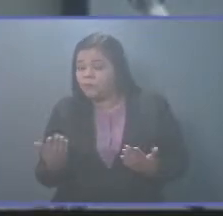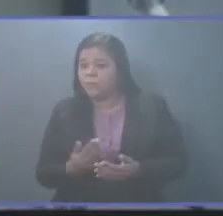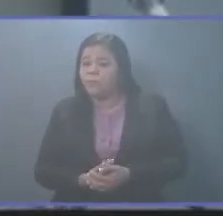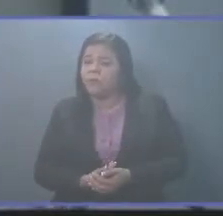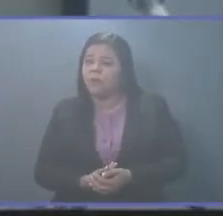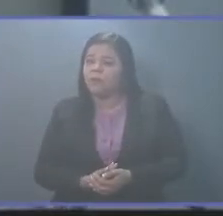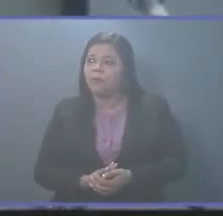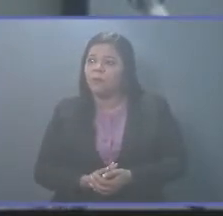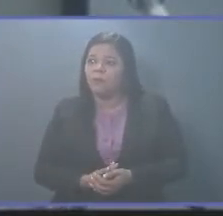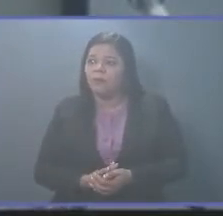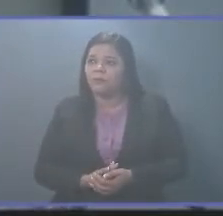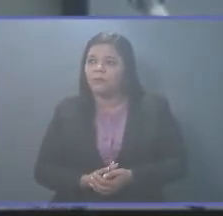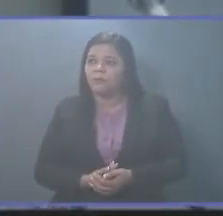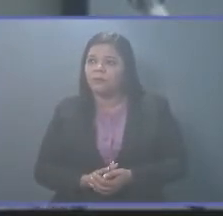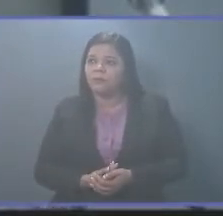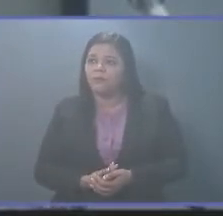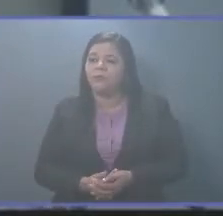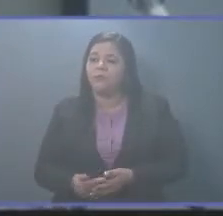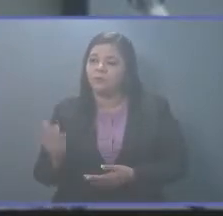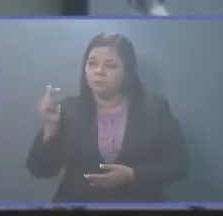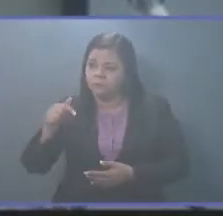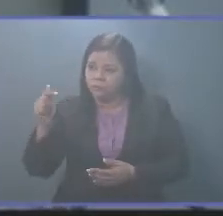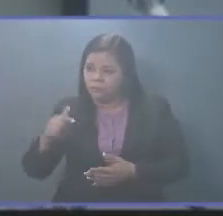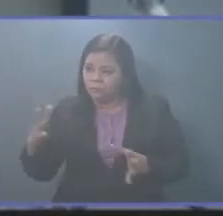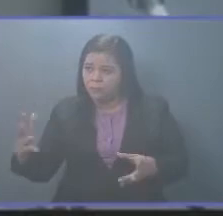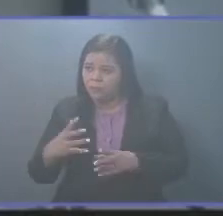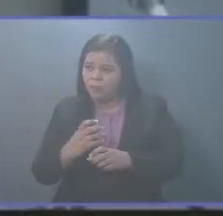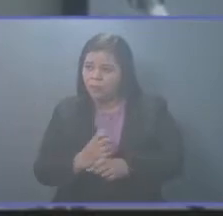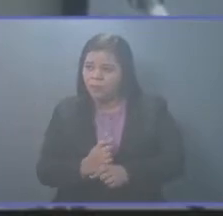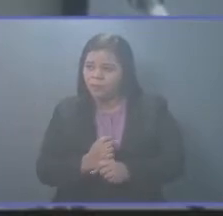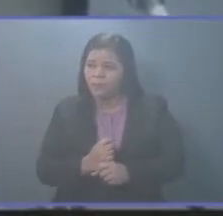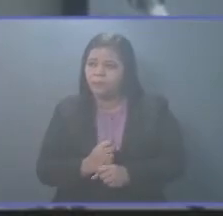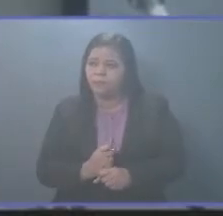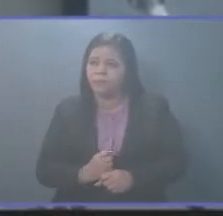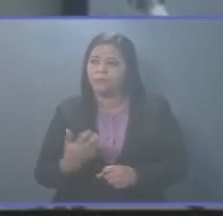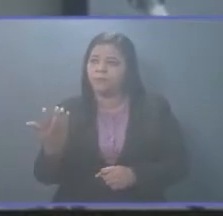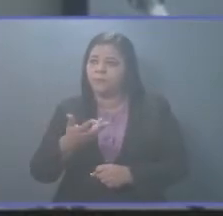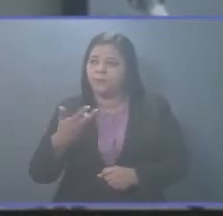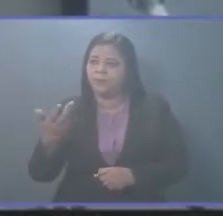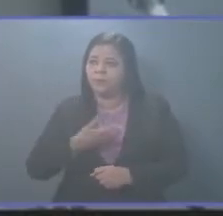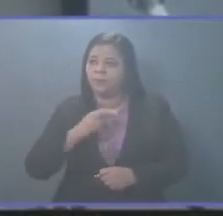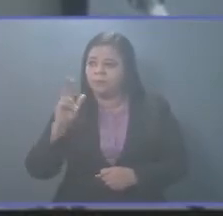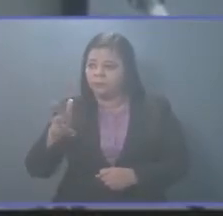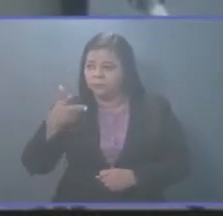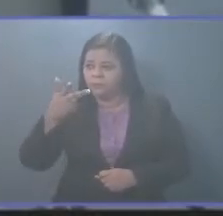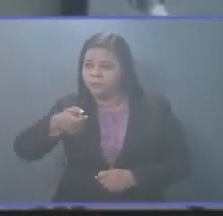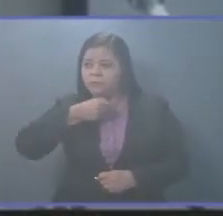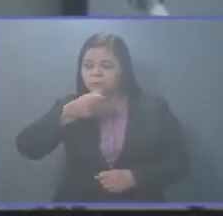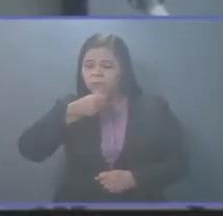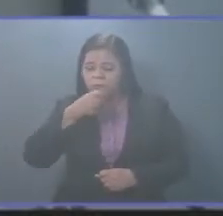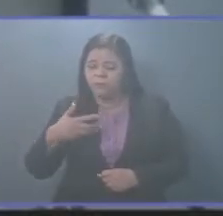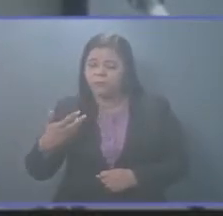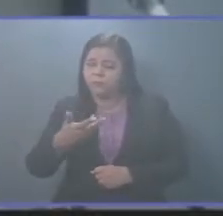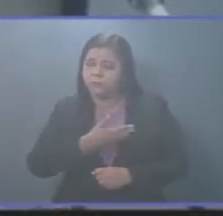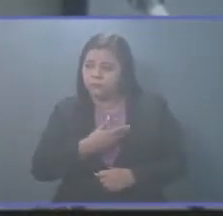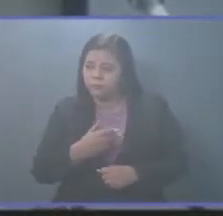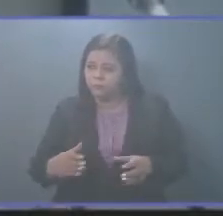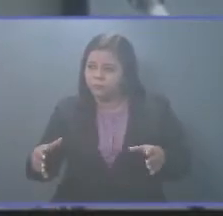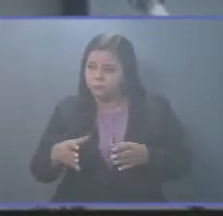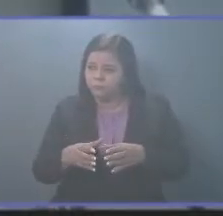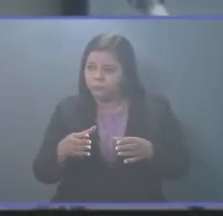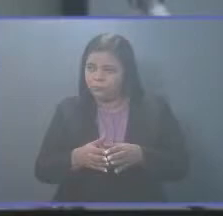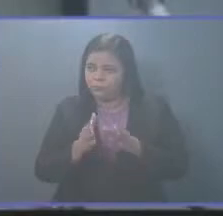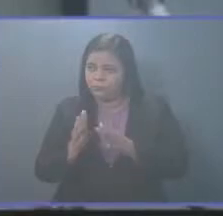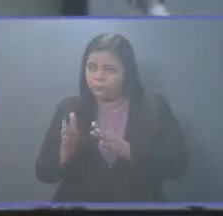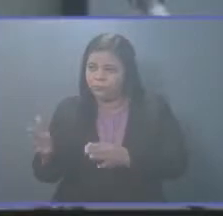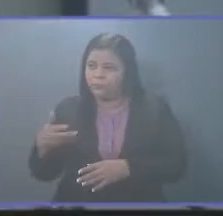serían las conclusiones y el resumen del tercer informe que elaboramos como comité y